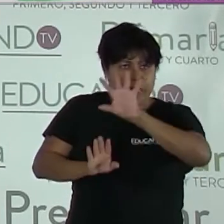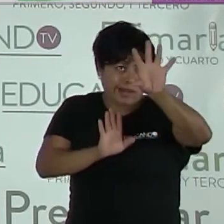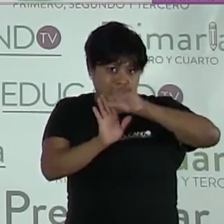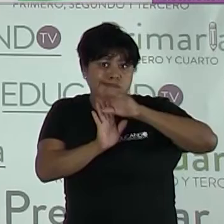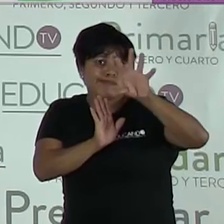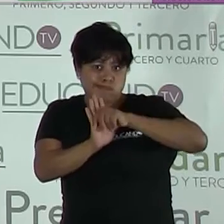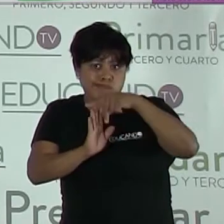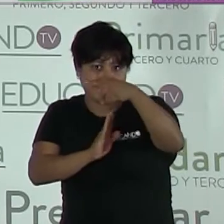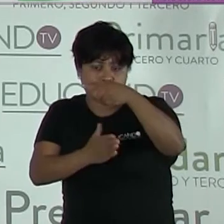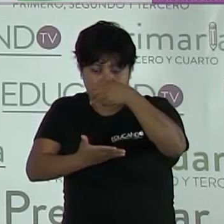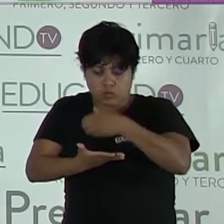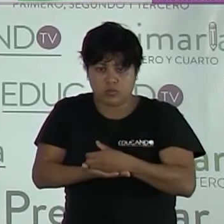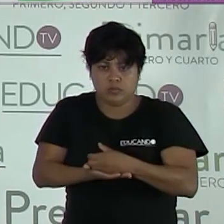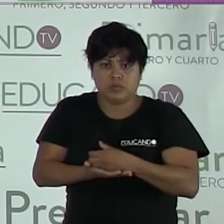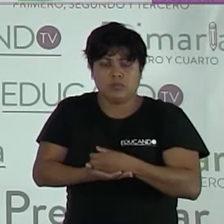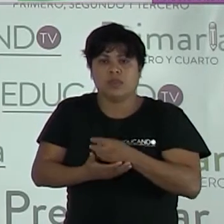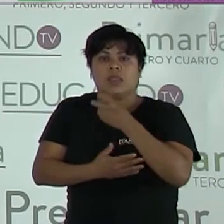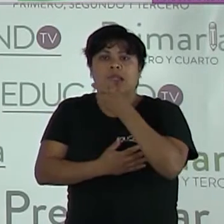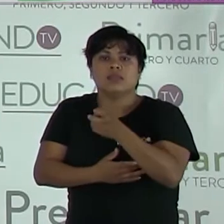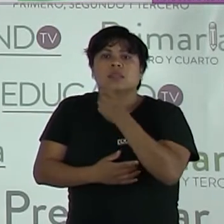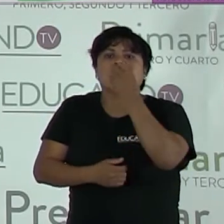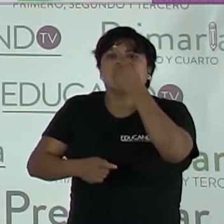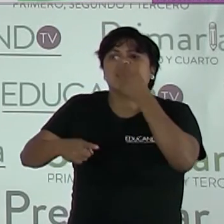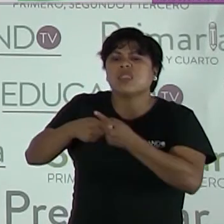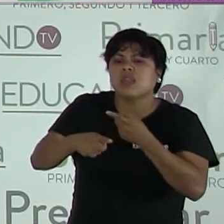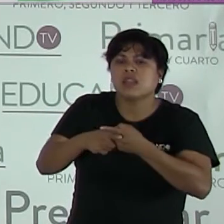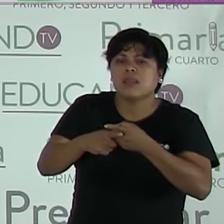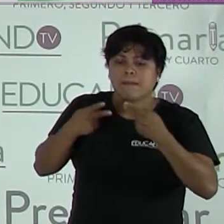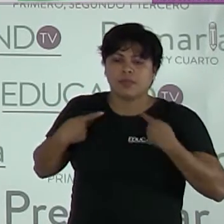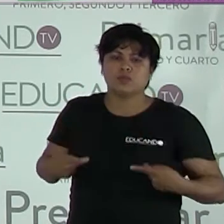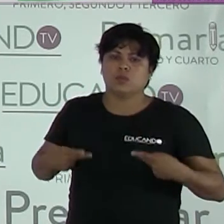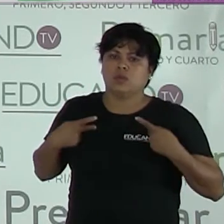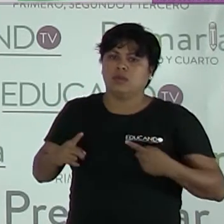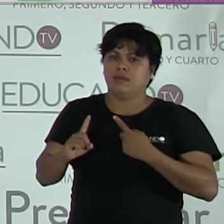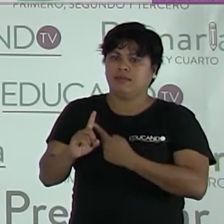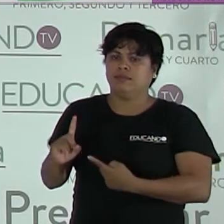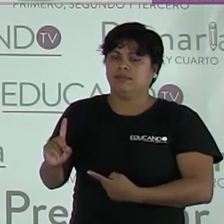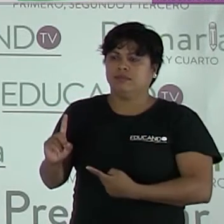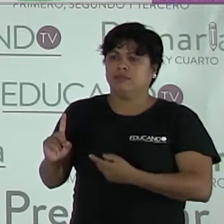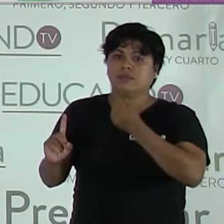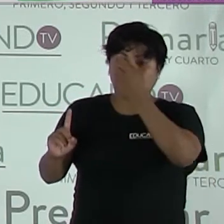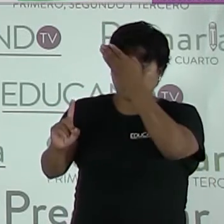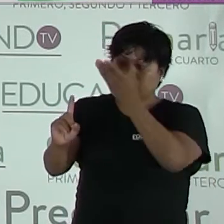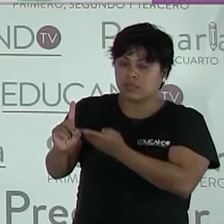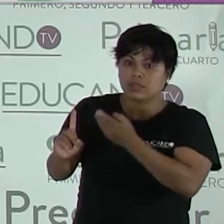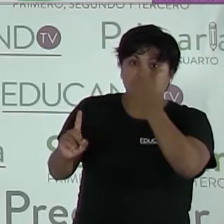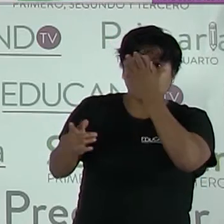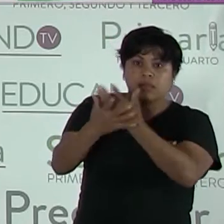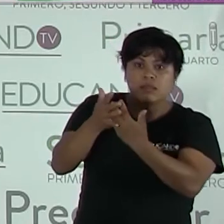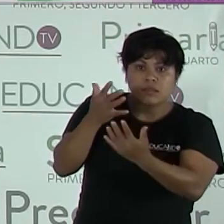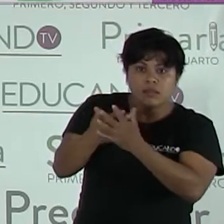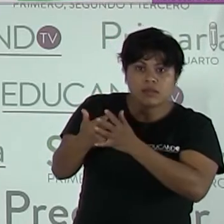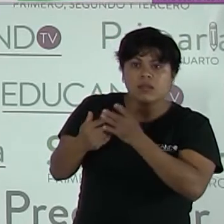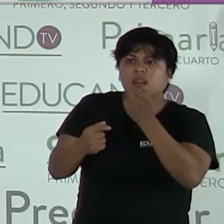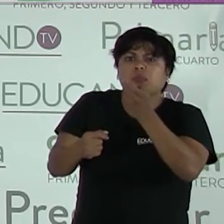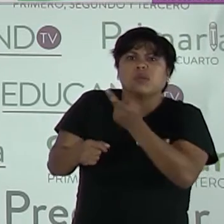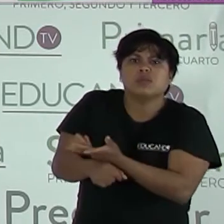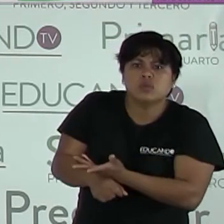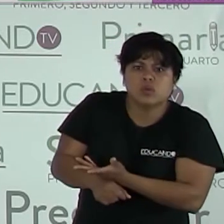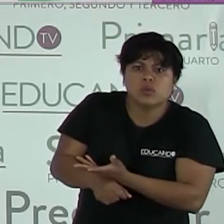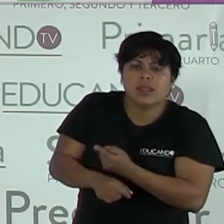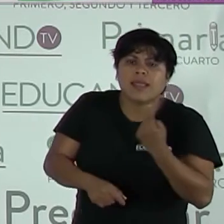en tu cuaderno. El quién es el protagonista de la noticia. ¿Quién está ahí? ¿Quién lo hizo? ¿Qué